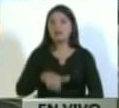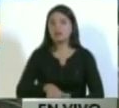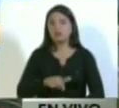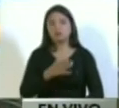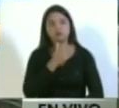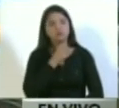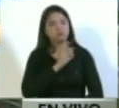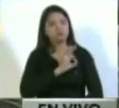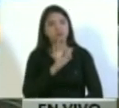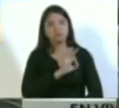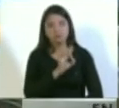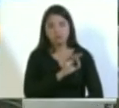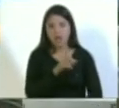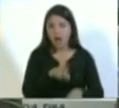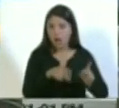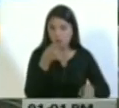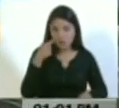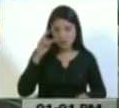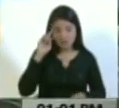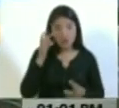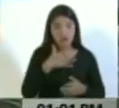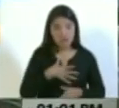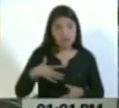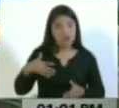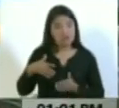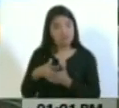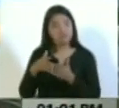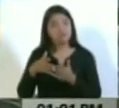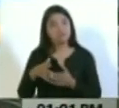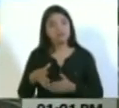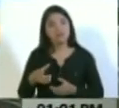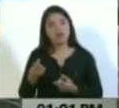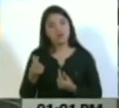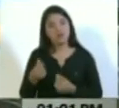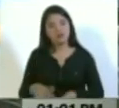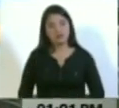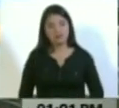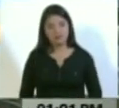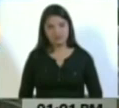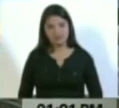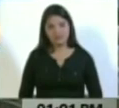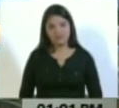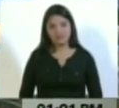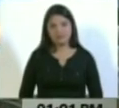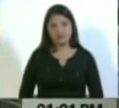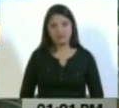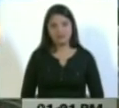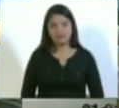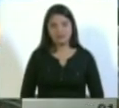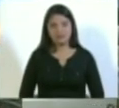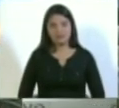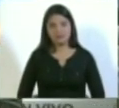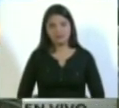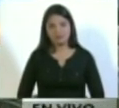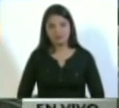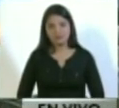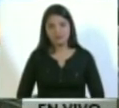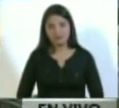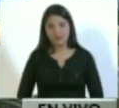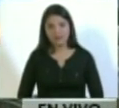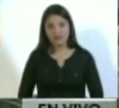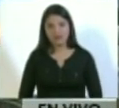ocurrir que bandas criminales quieran lesionar a nuestro signo monetario. También nosotros, por